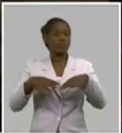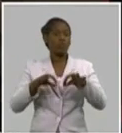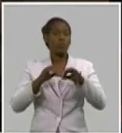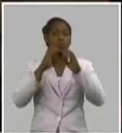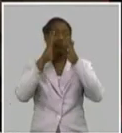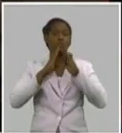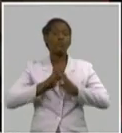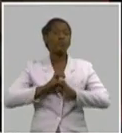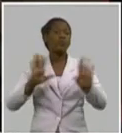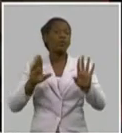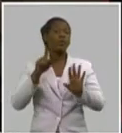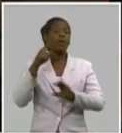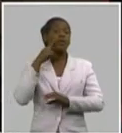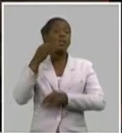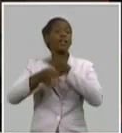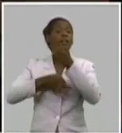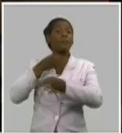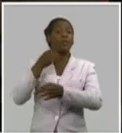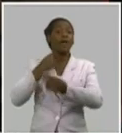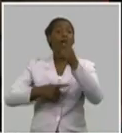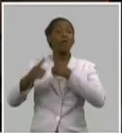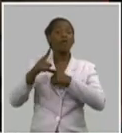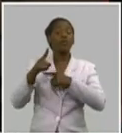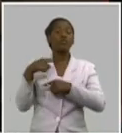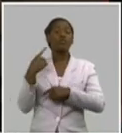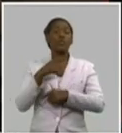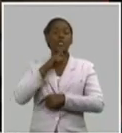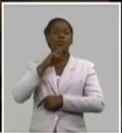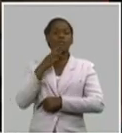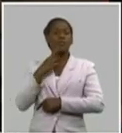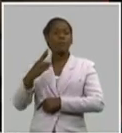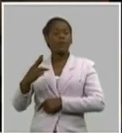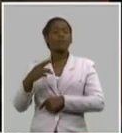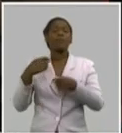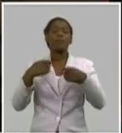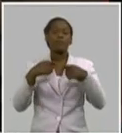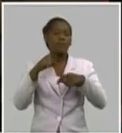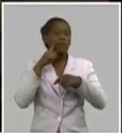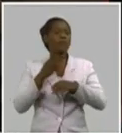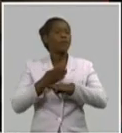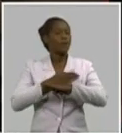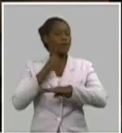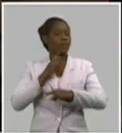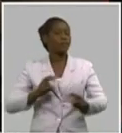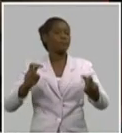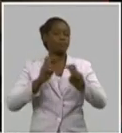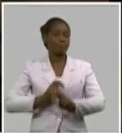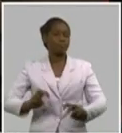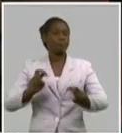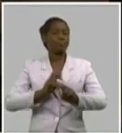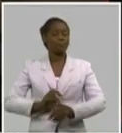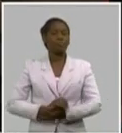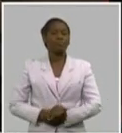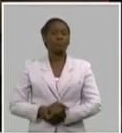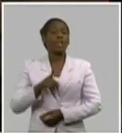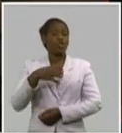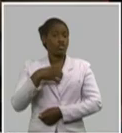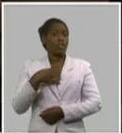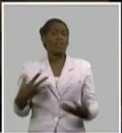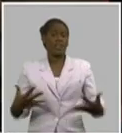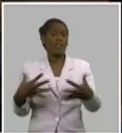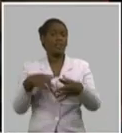sociales salen y que a veces no se responden. Y tiene que ver también con el uso de la ciencia, la tecnología